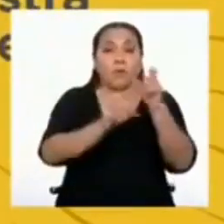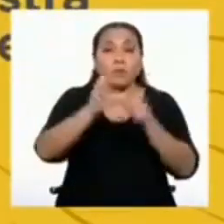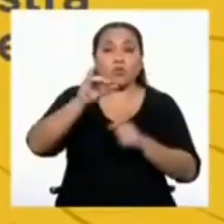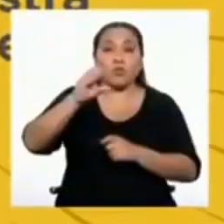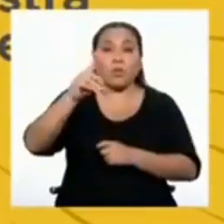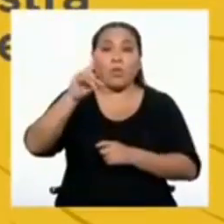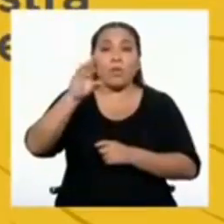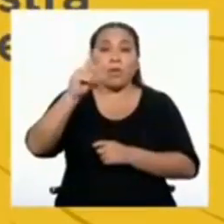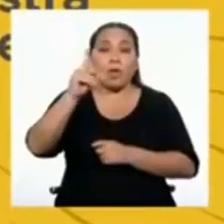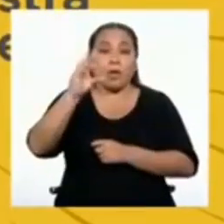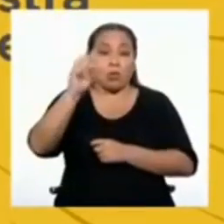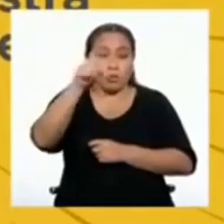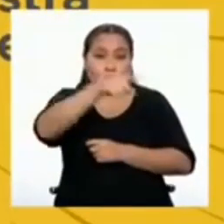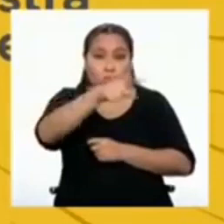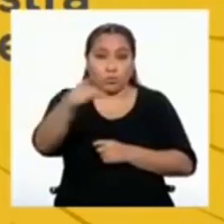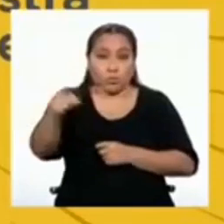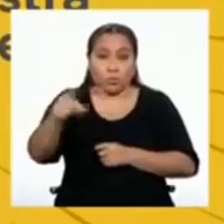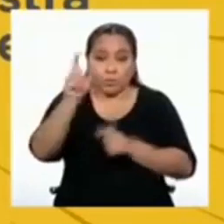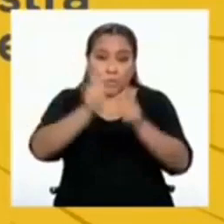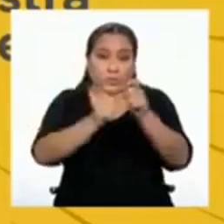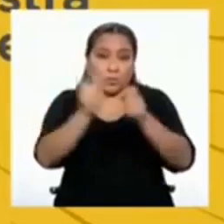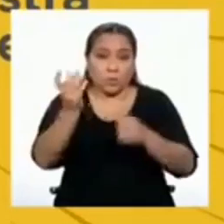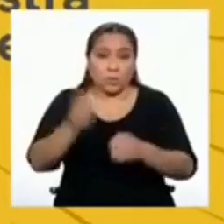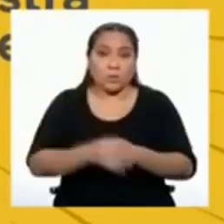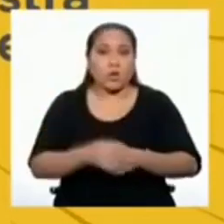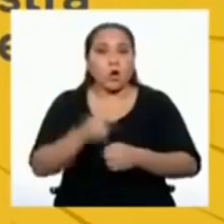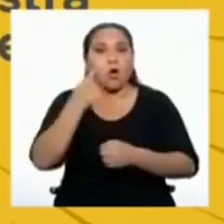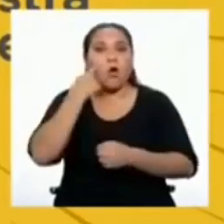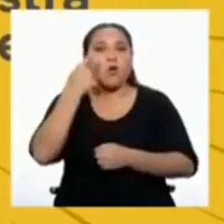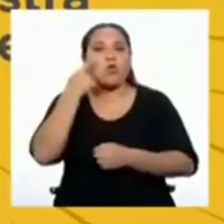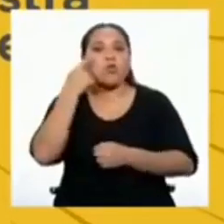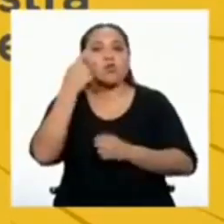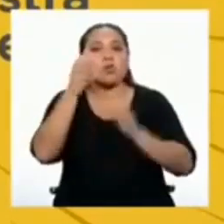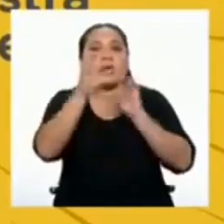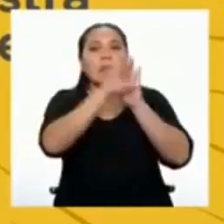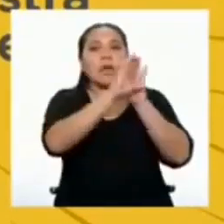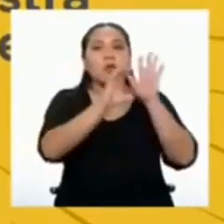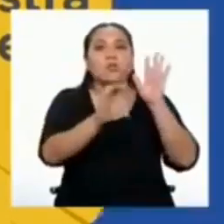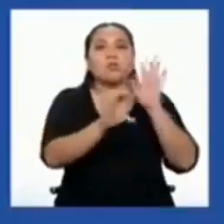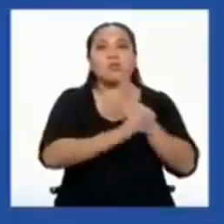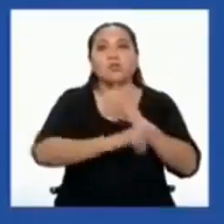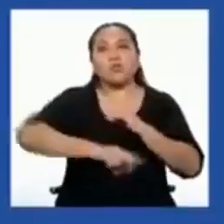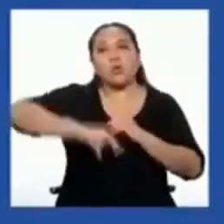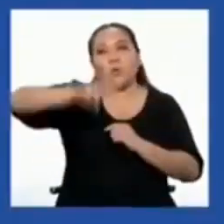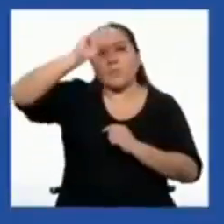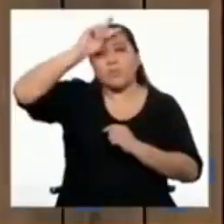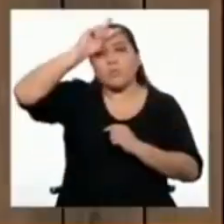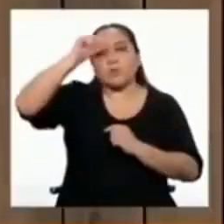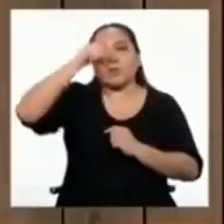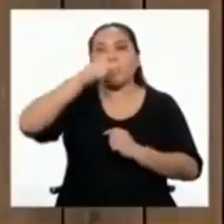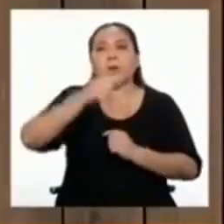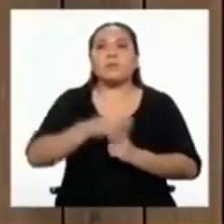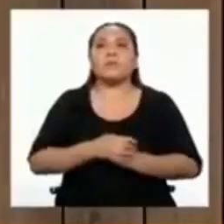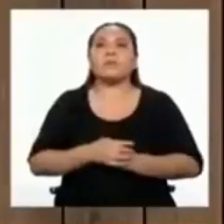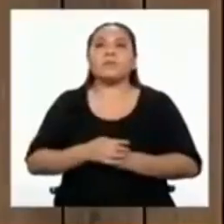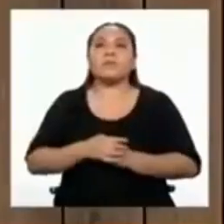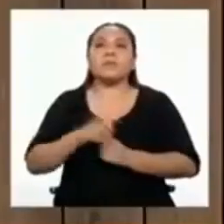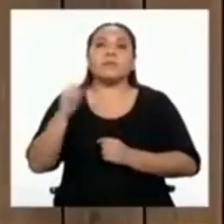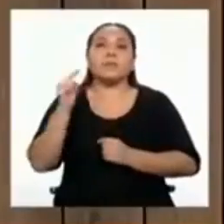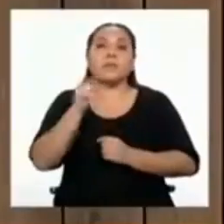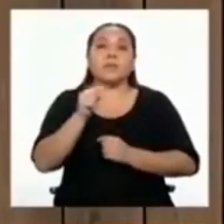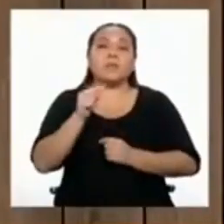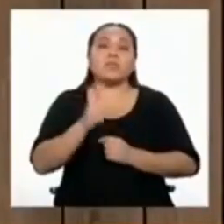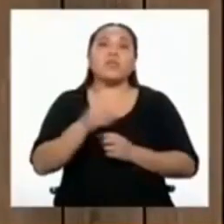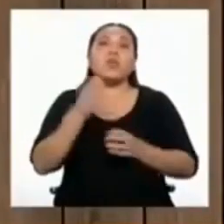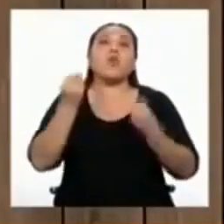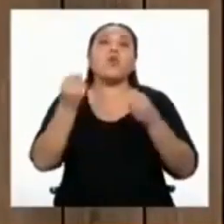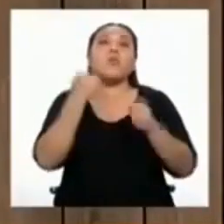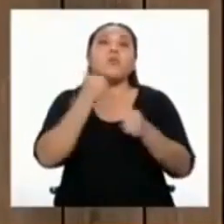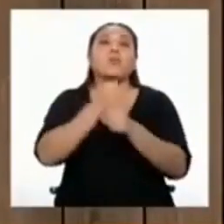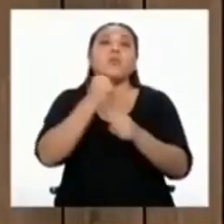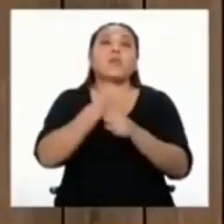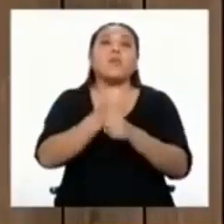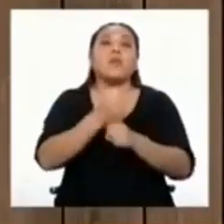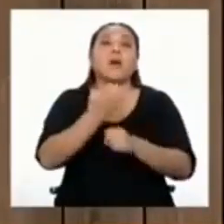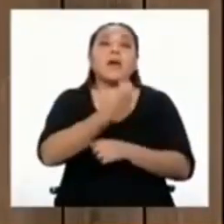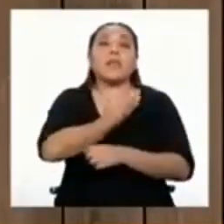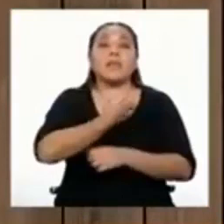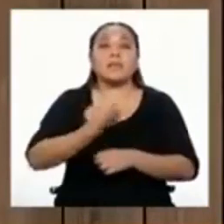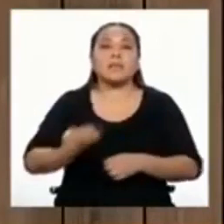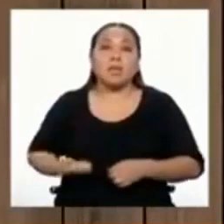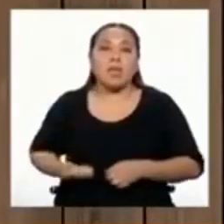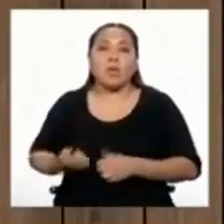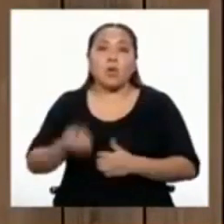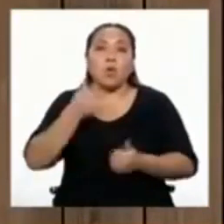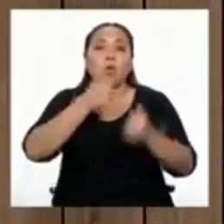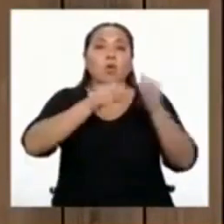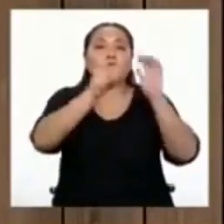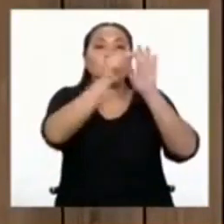y ciudadanas conozcamos acerca de nuestra Constitución Política del Perú, así como las funciones del Estado y las